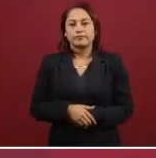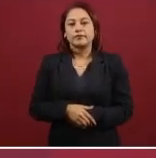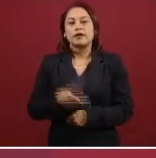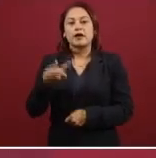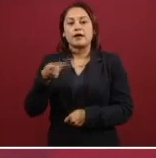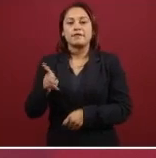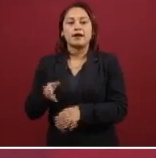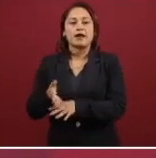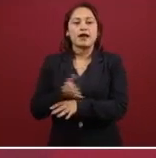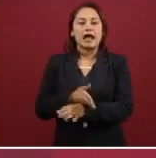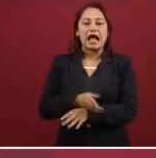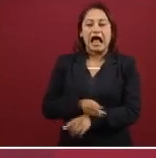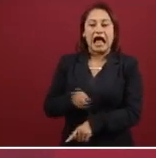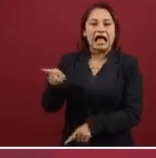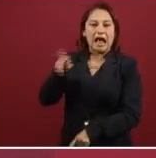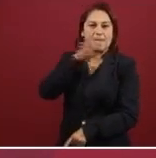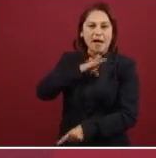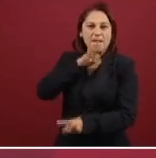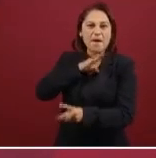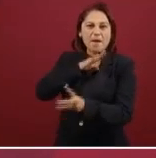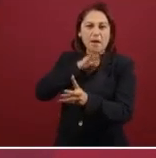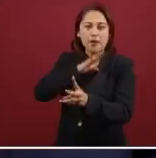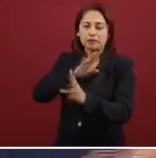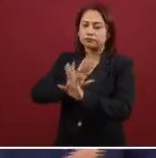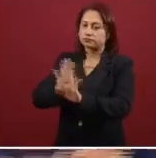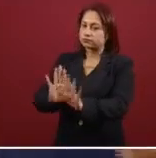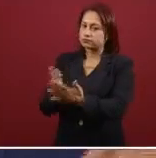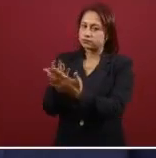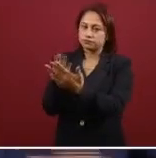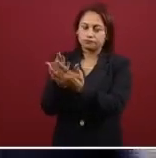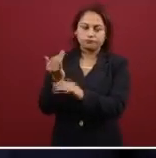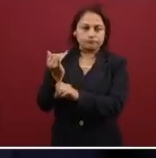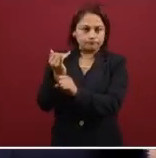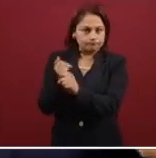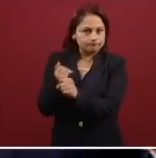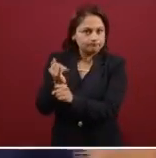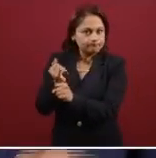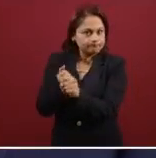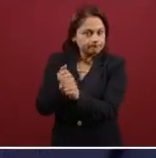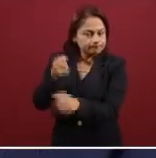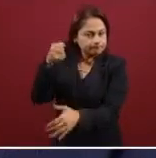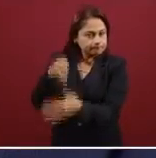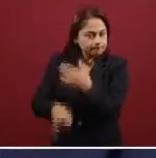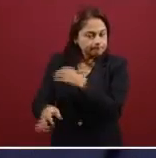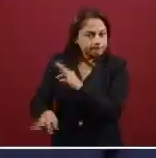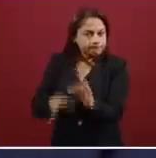adelantar vísperas, hay que esperar a que se haga la investigación. La